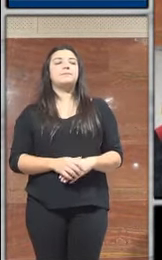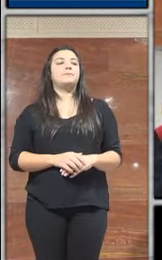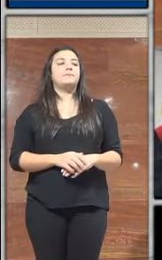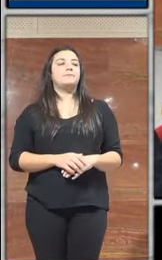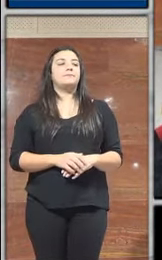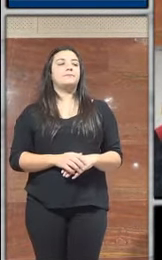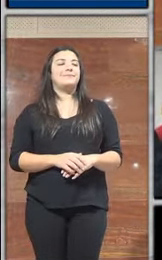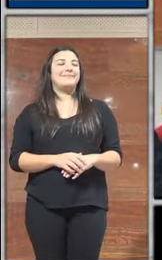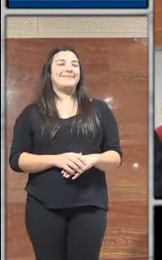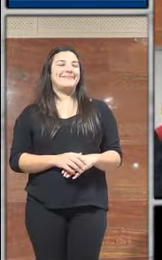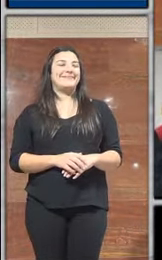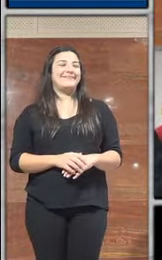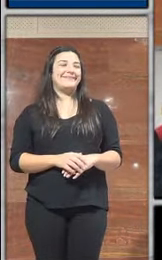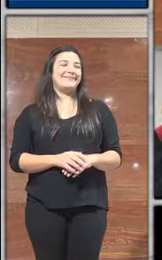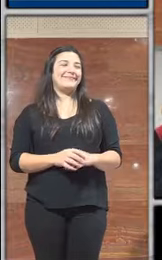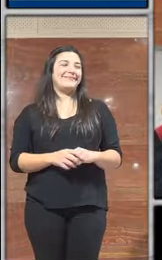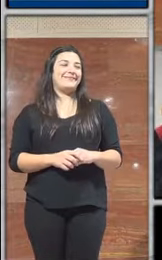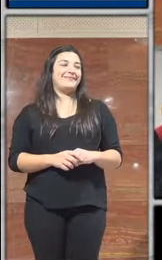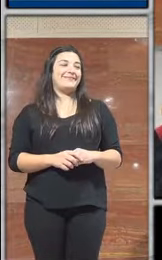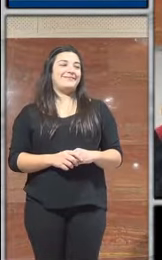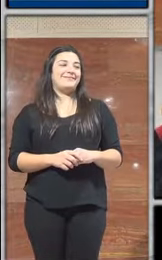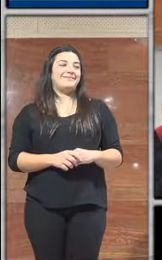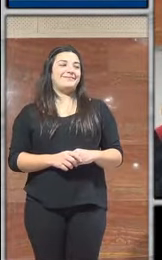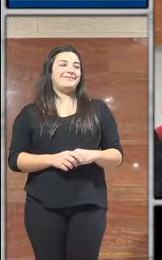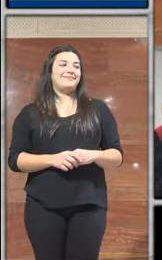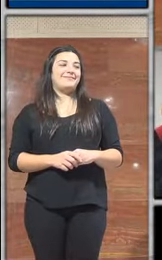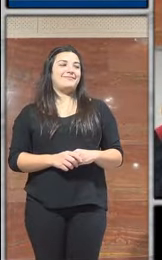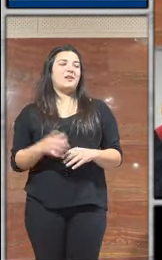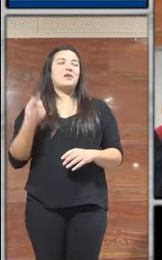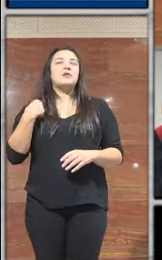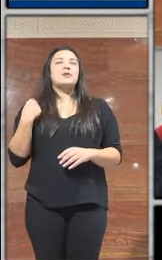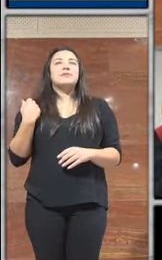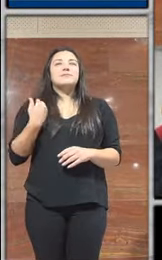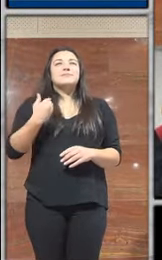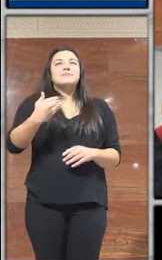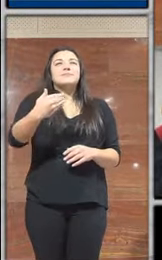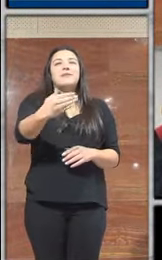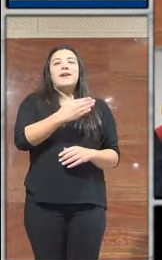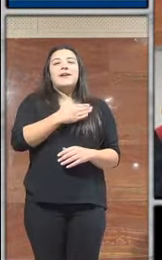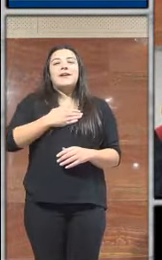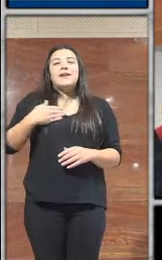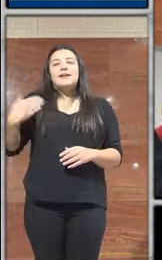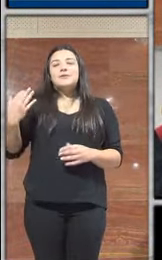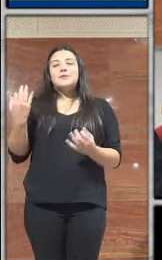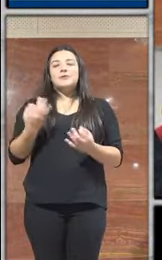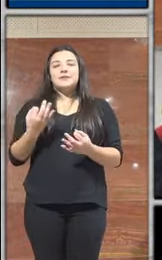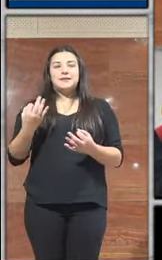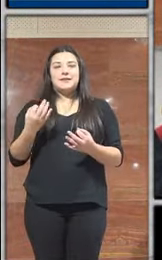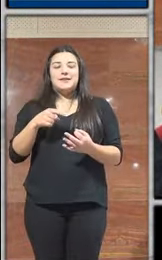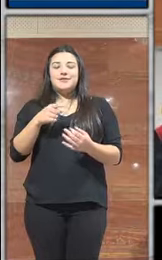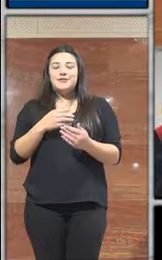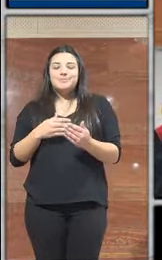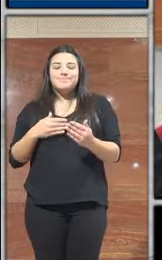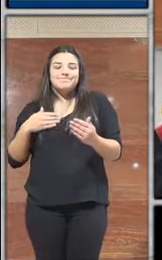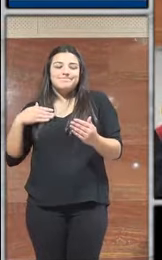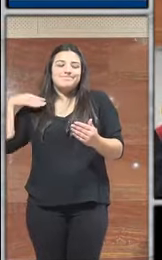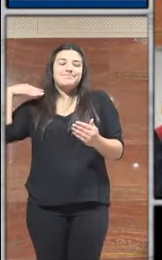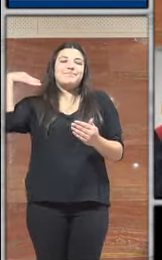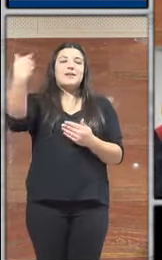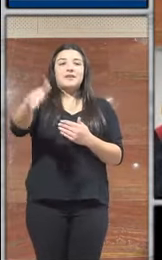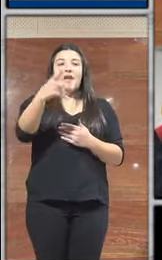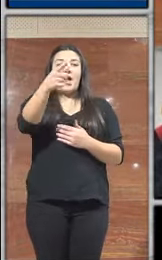yo en lo que decíamos a lo que desearíamos va un pelín más allá de esto, ¿no? Porque